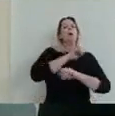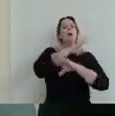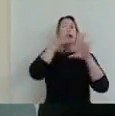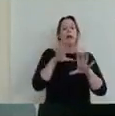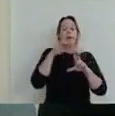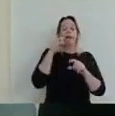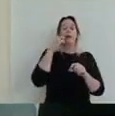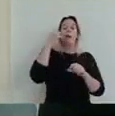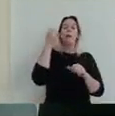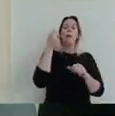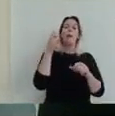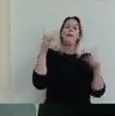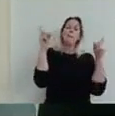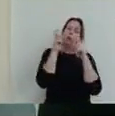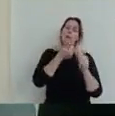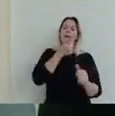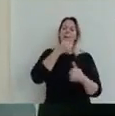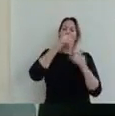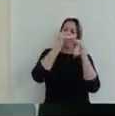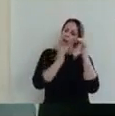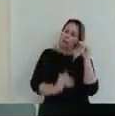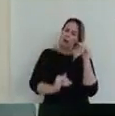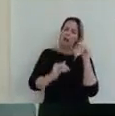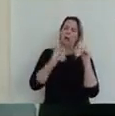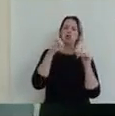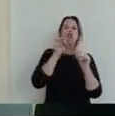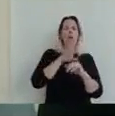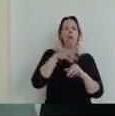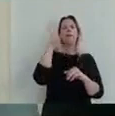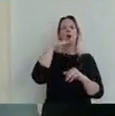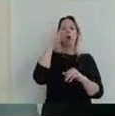toxinas, ¿no? Toxinas que pueden ser